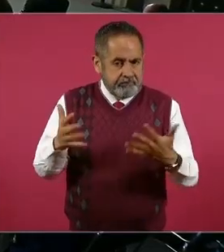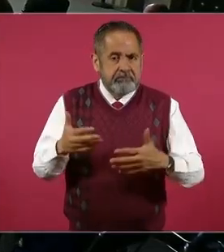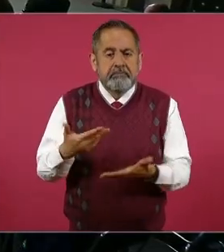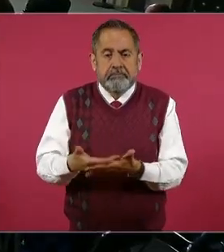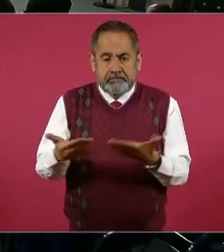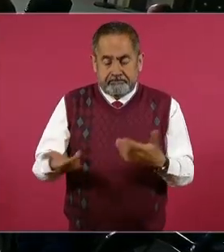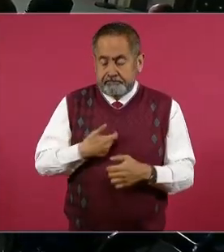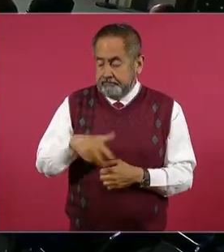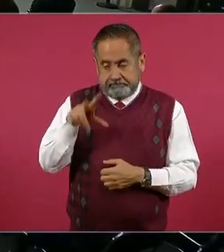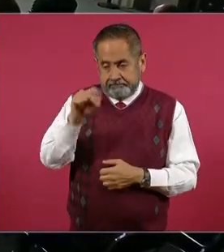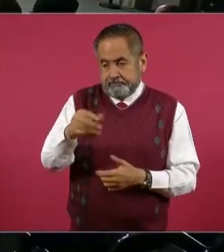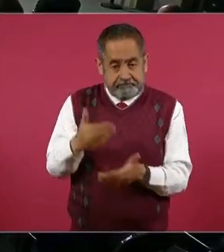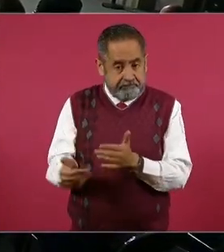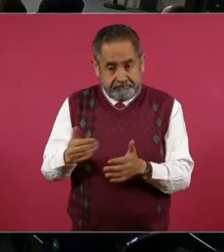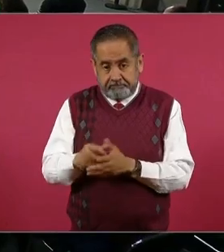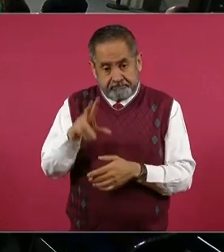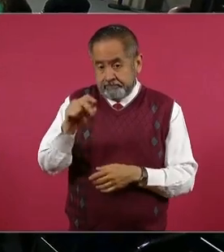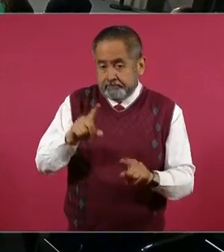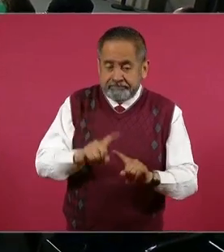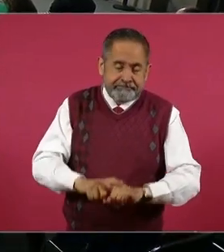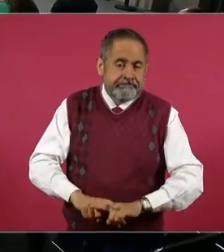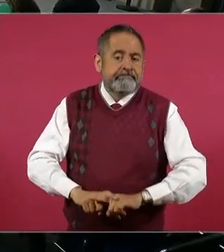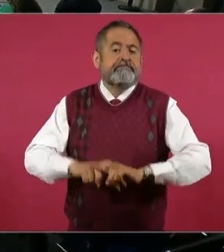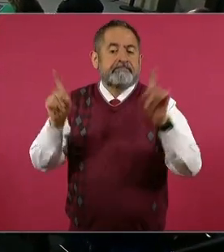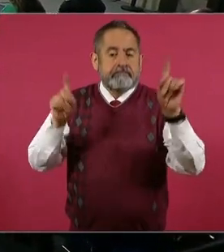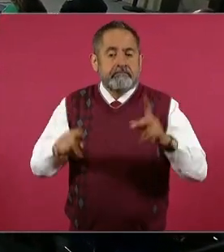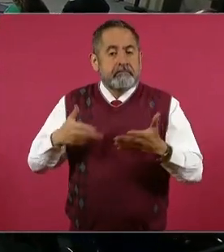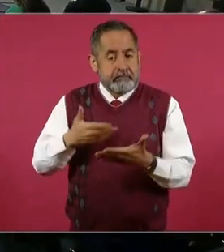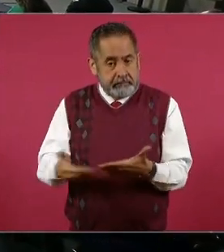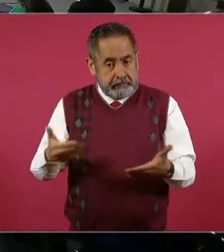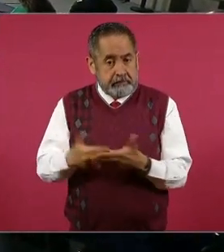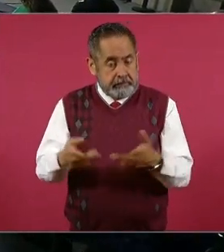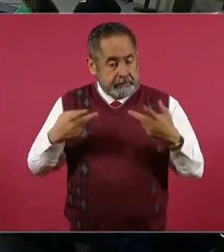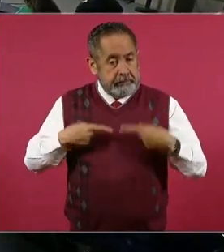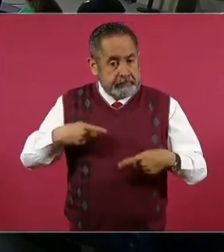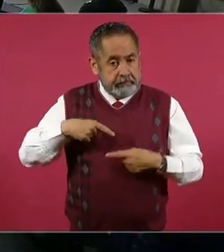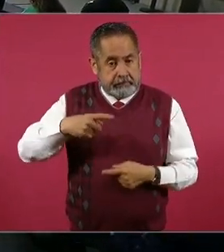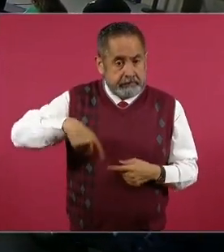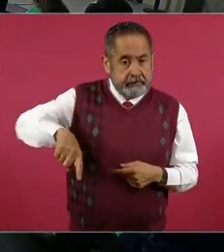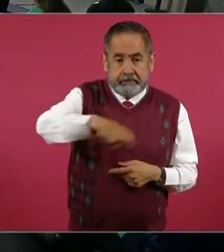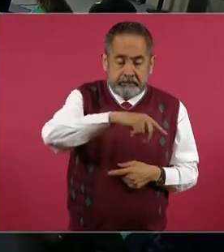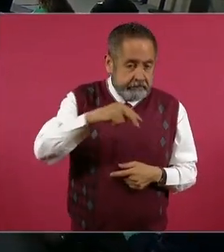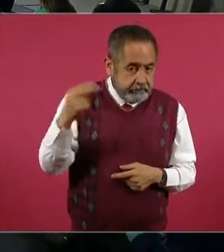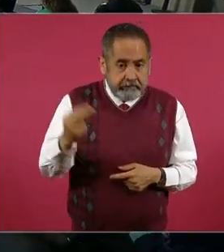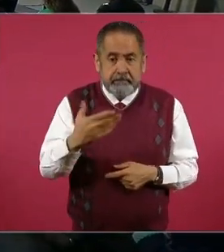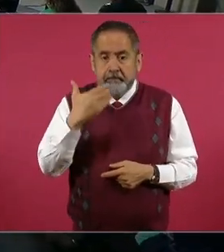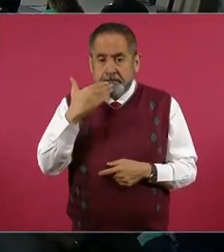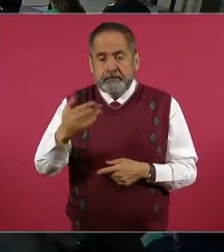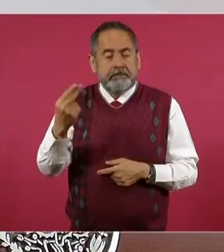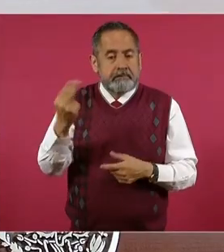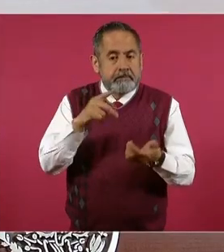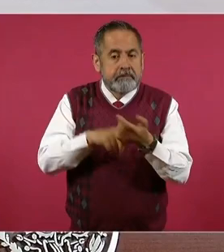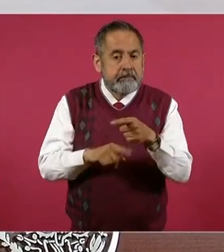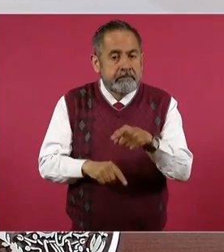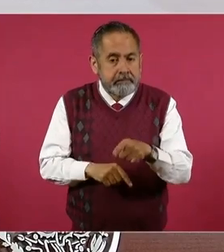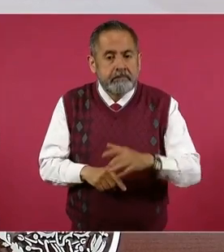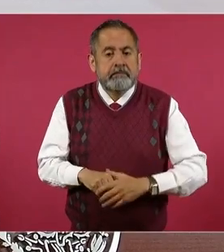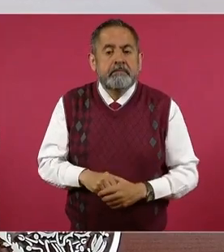ahora no. Ahora es distinto, la gente se siente bien, nos